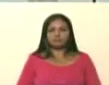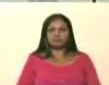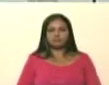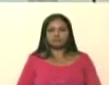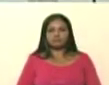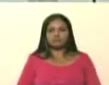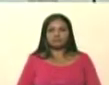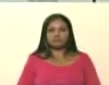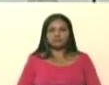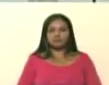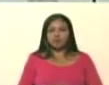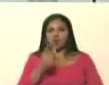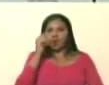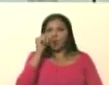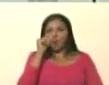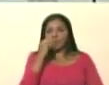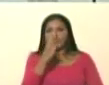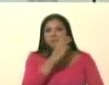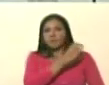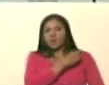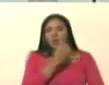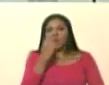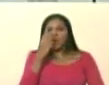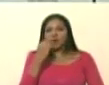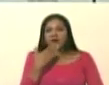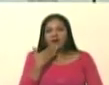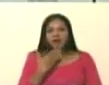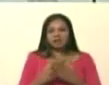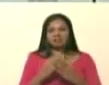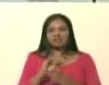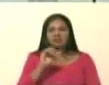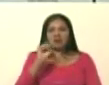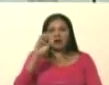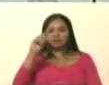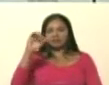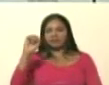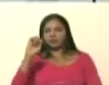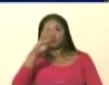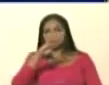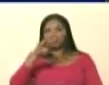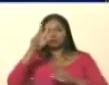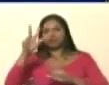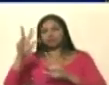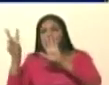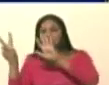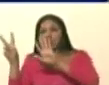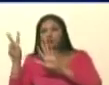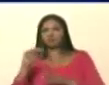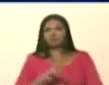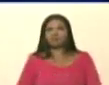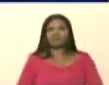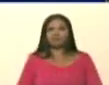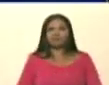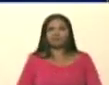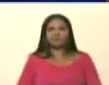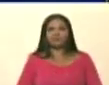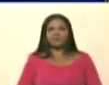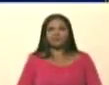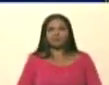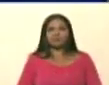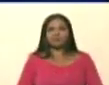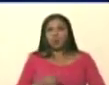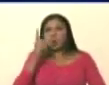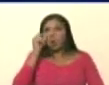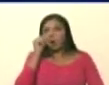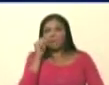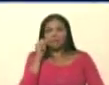coronel raúl sifonte graffé comandante de la avi 432 de los valles del tuy área